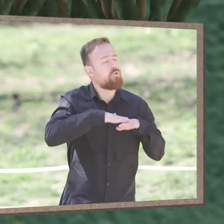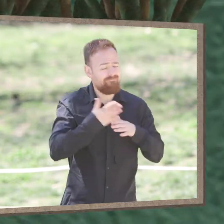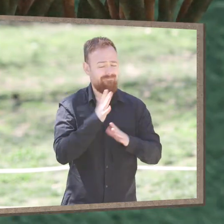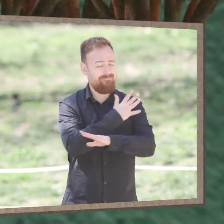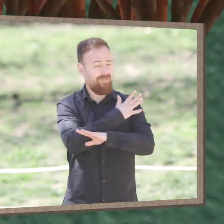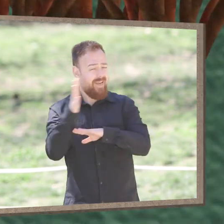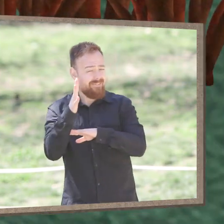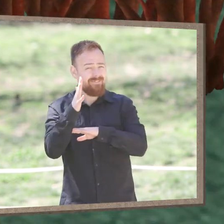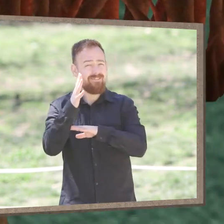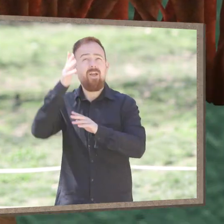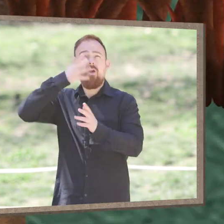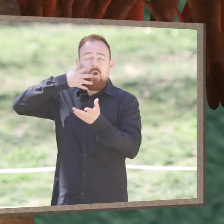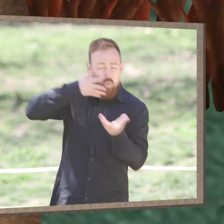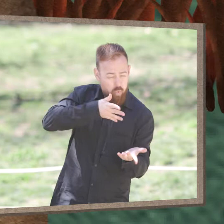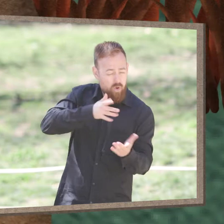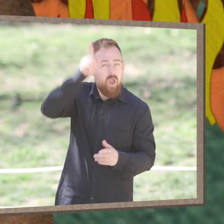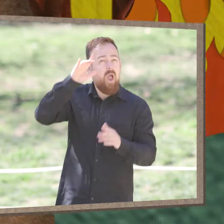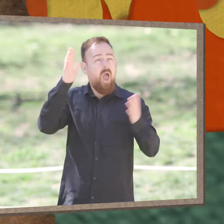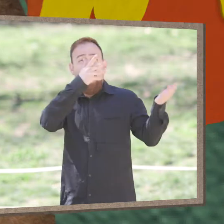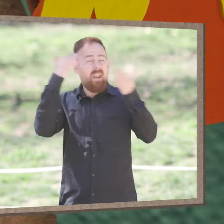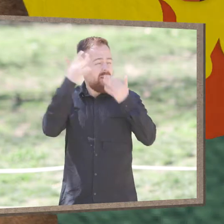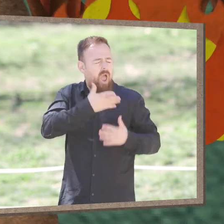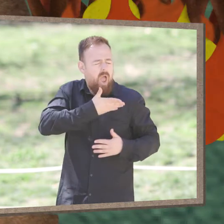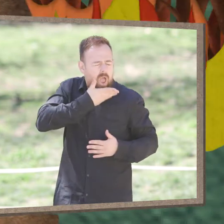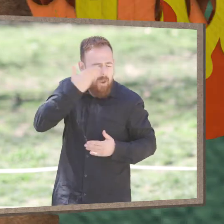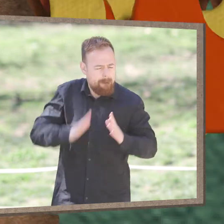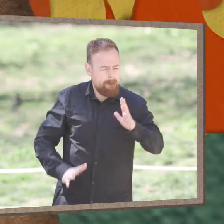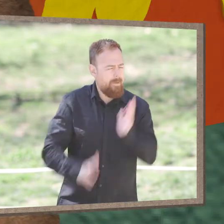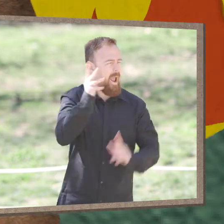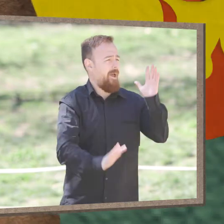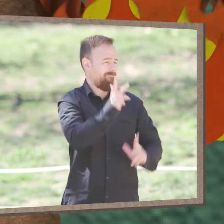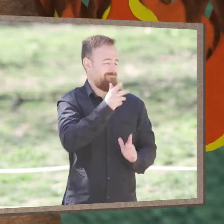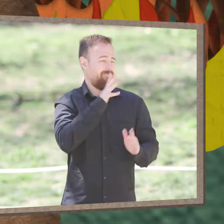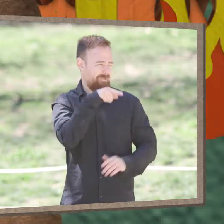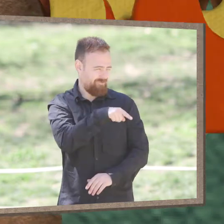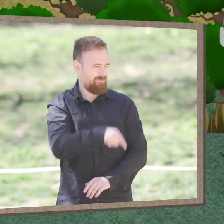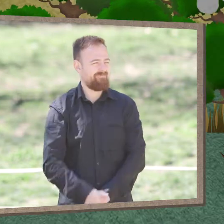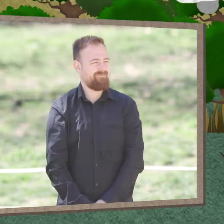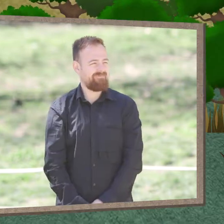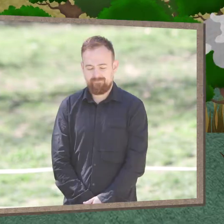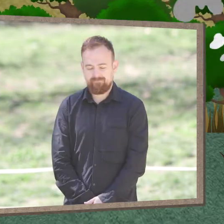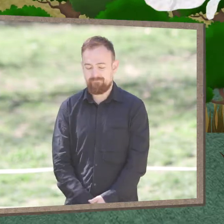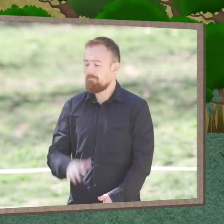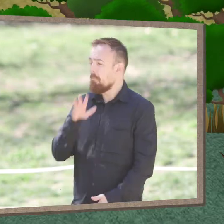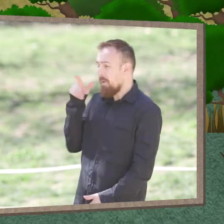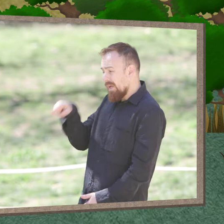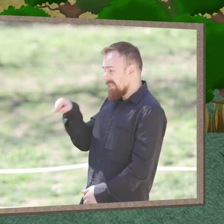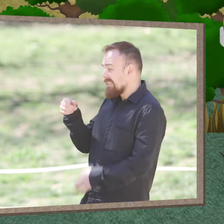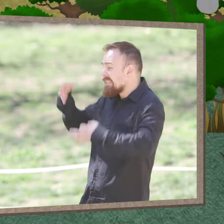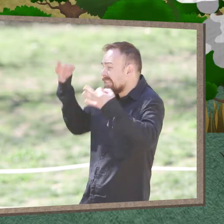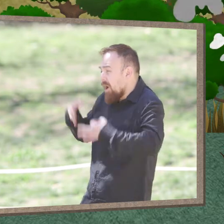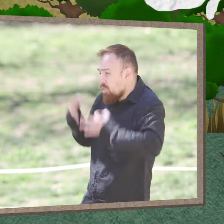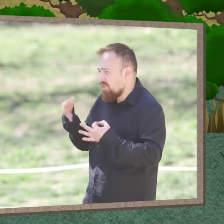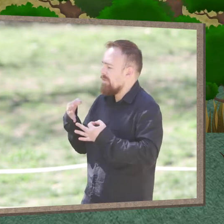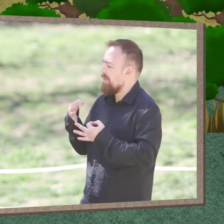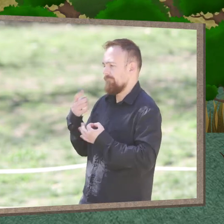desprende el incendio va calentando la vegetación que tiene por delante, facilitando que ésta prenda. Por eso, por